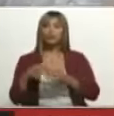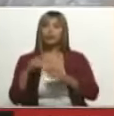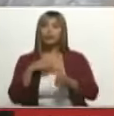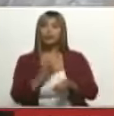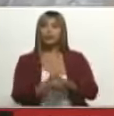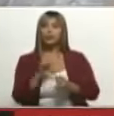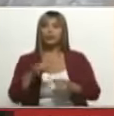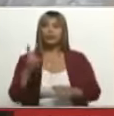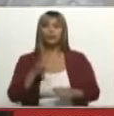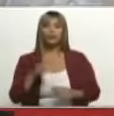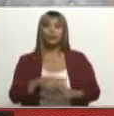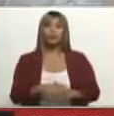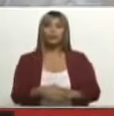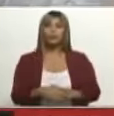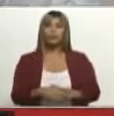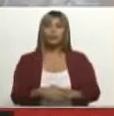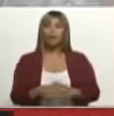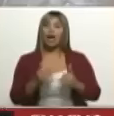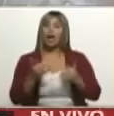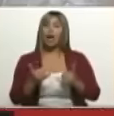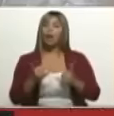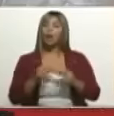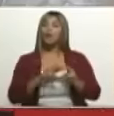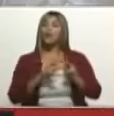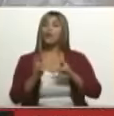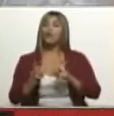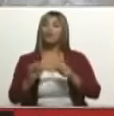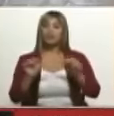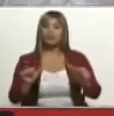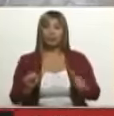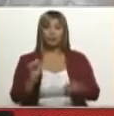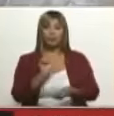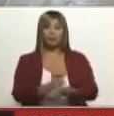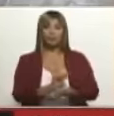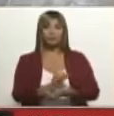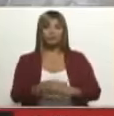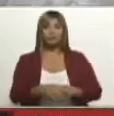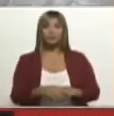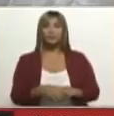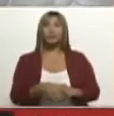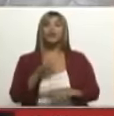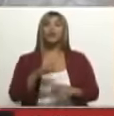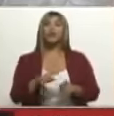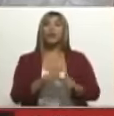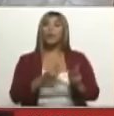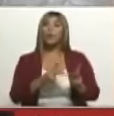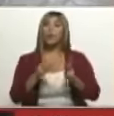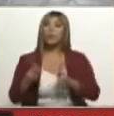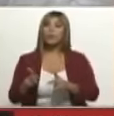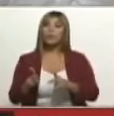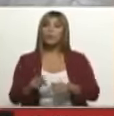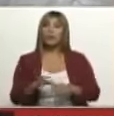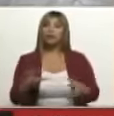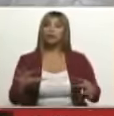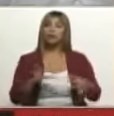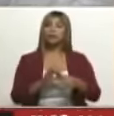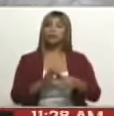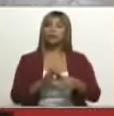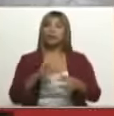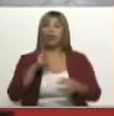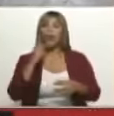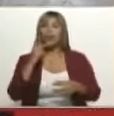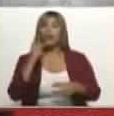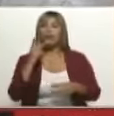Venezuela. Vamos al reimpulso del sistema penitenciario con un plan apalancado, ¿dónde? En la política